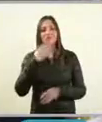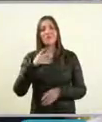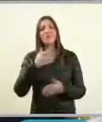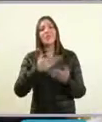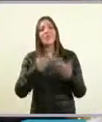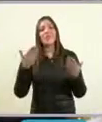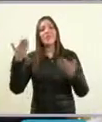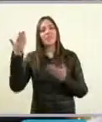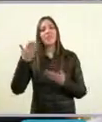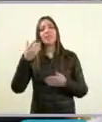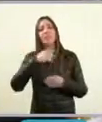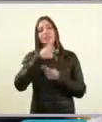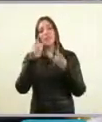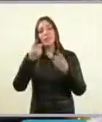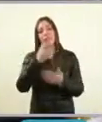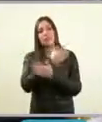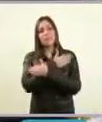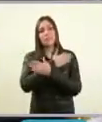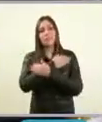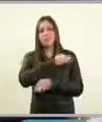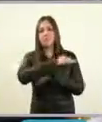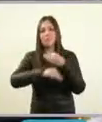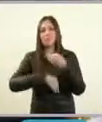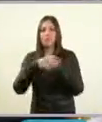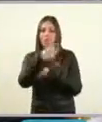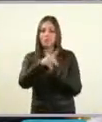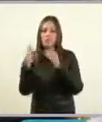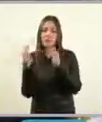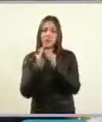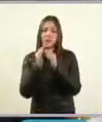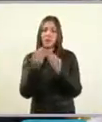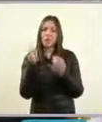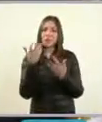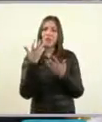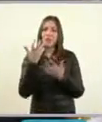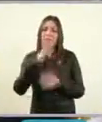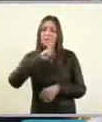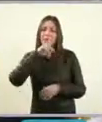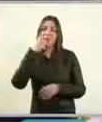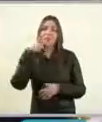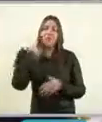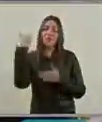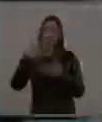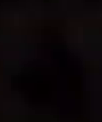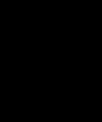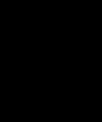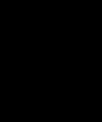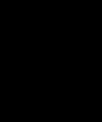mucho cariño de mi parte, un abrazo a todos y a todas en sus casas y mis mejores deseos por una excelente Navidad. Feliz Navidad Gracias, para ti. Pis.